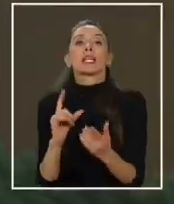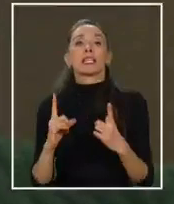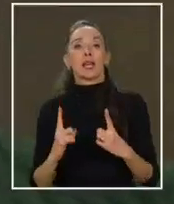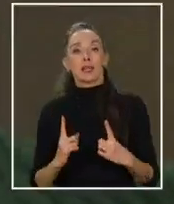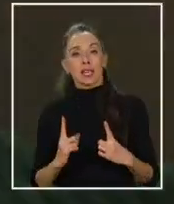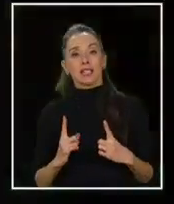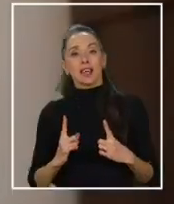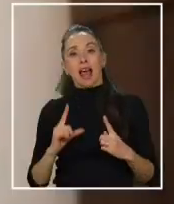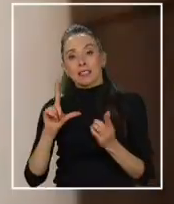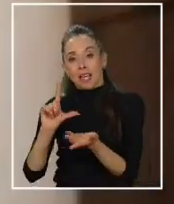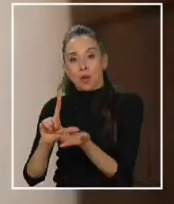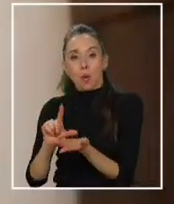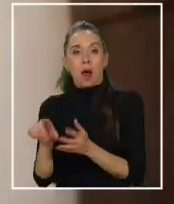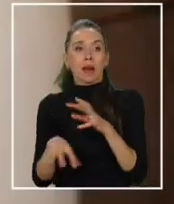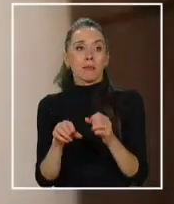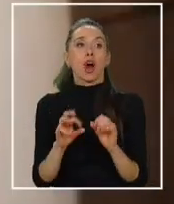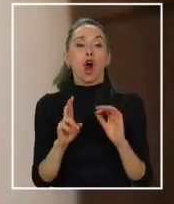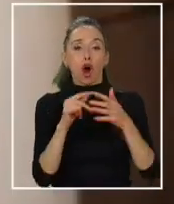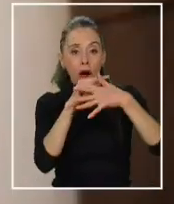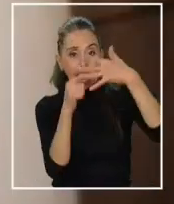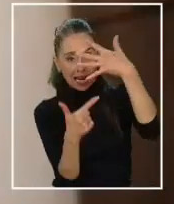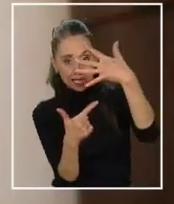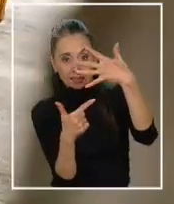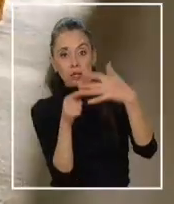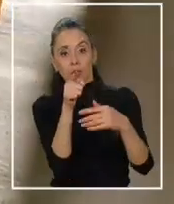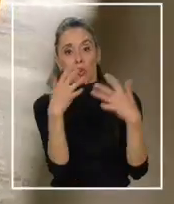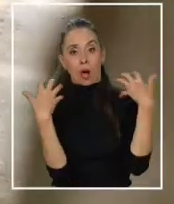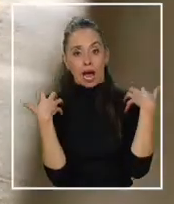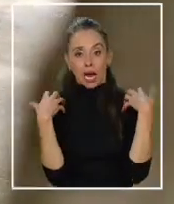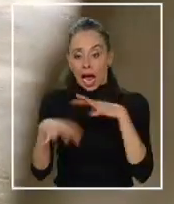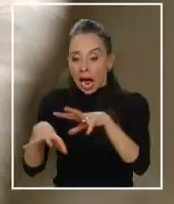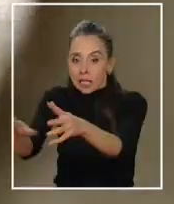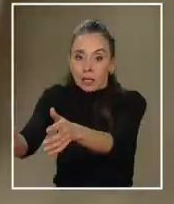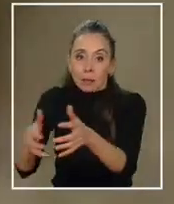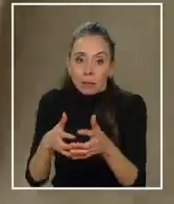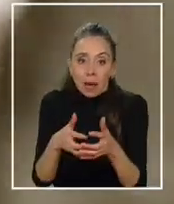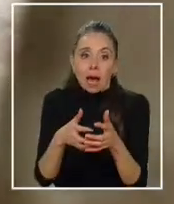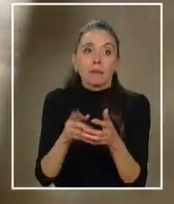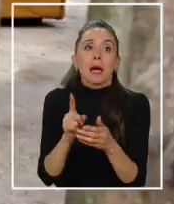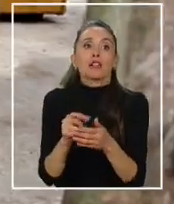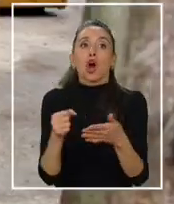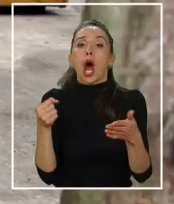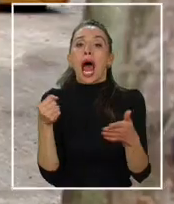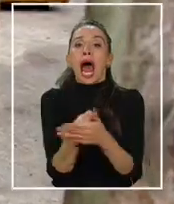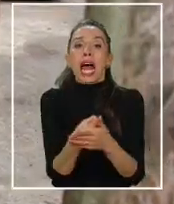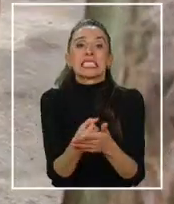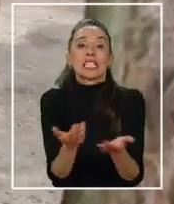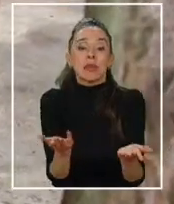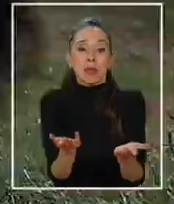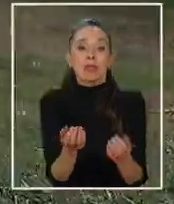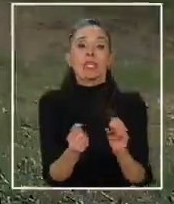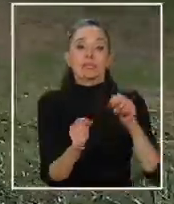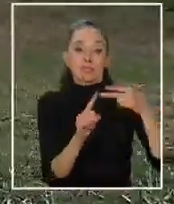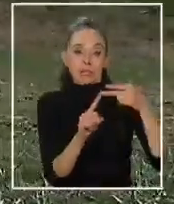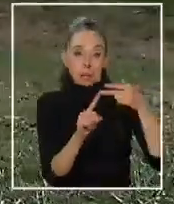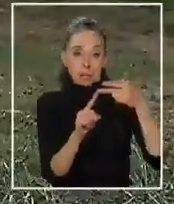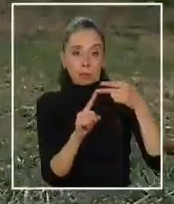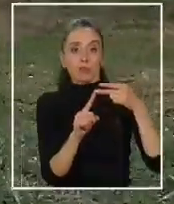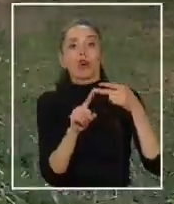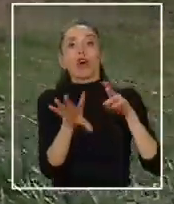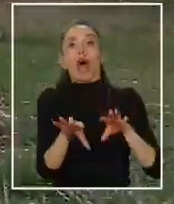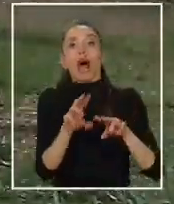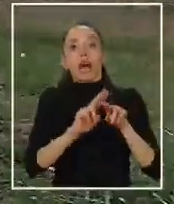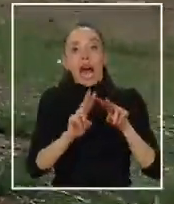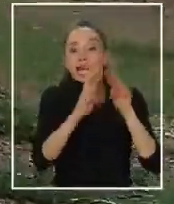de la mascota. Ojalá pueda hacerse cargo del animal, agarrarlo para que no tenga ningún accidente. Segundo, tratar de tomar en el fondo